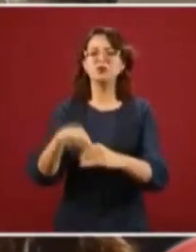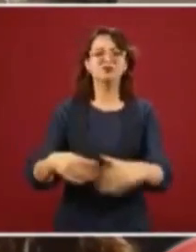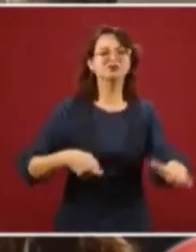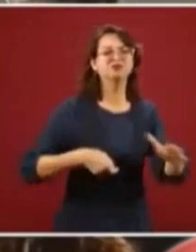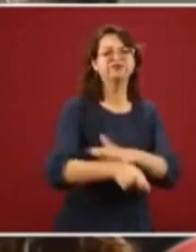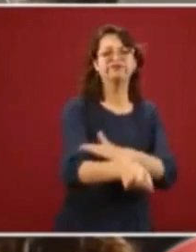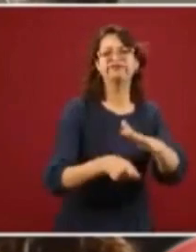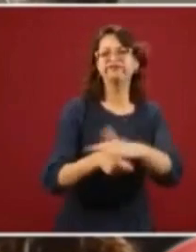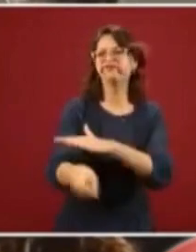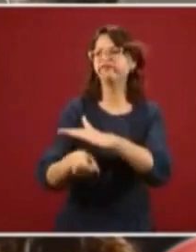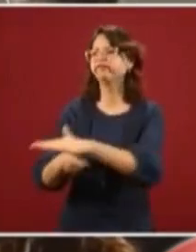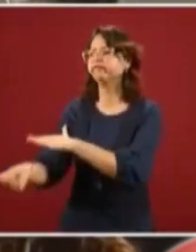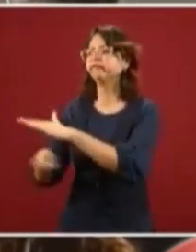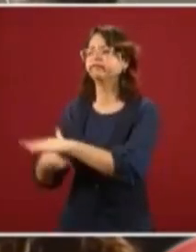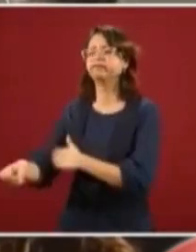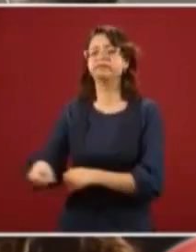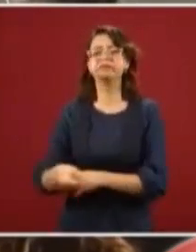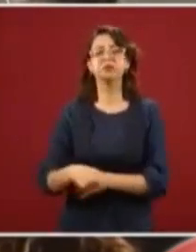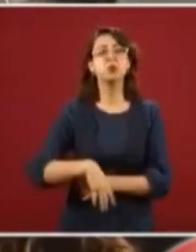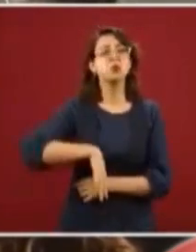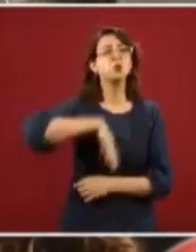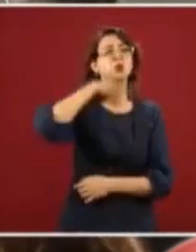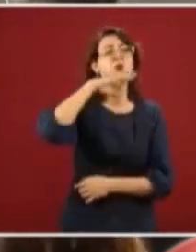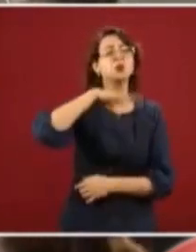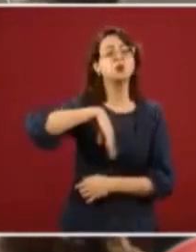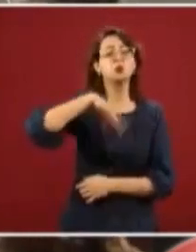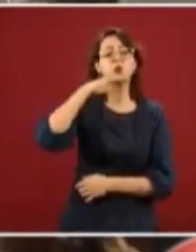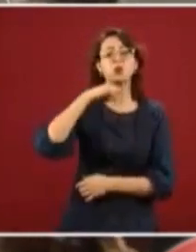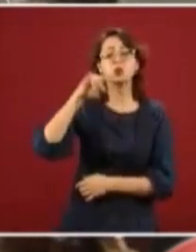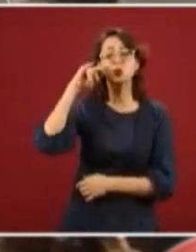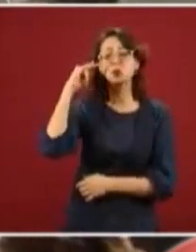nada. Bueno, pruebas,